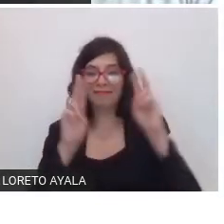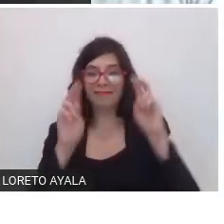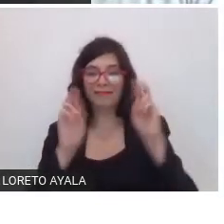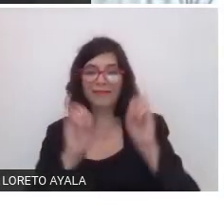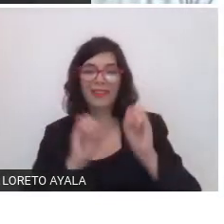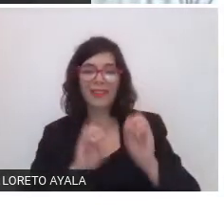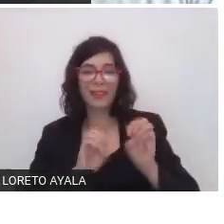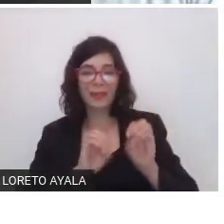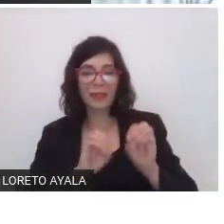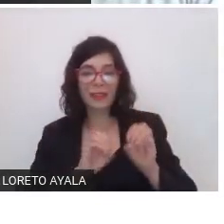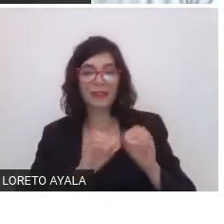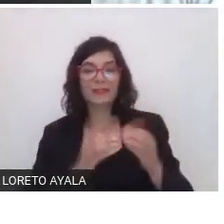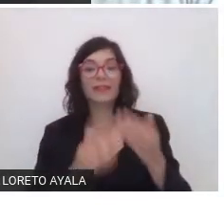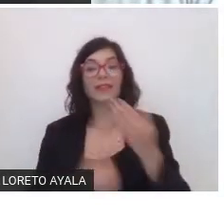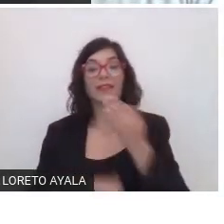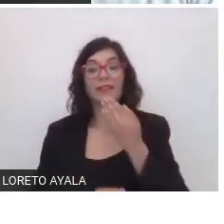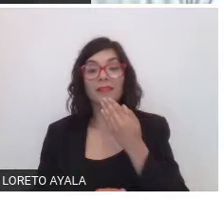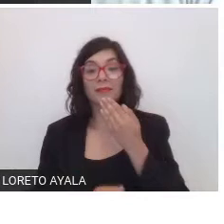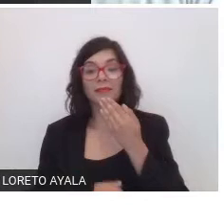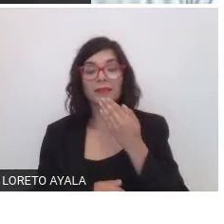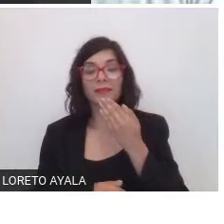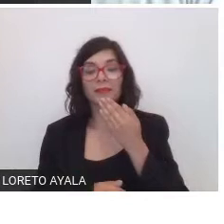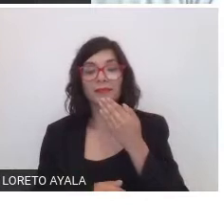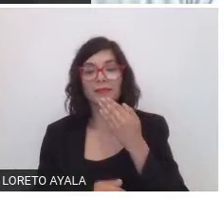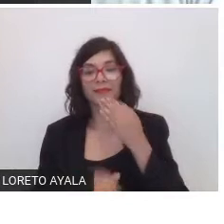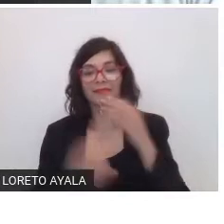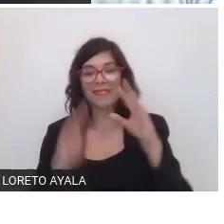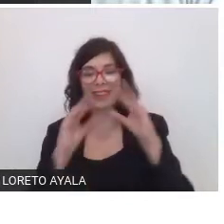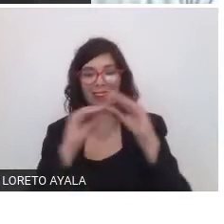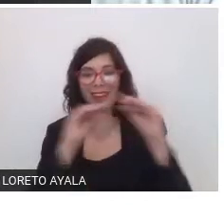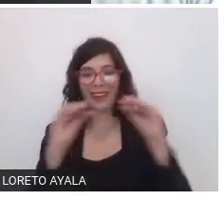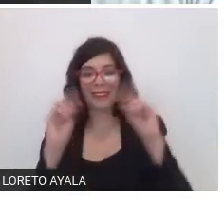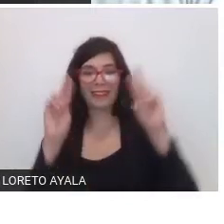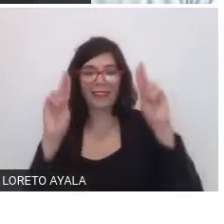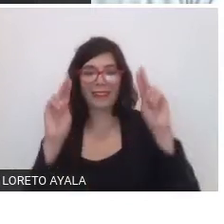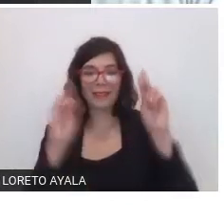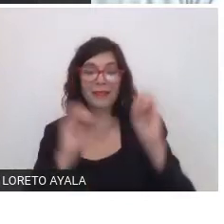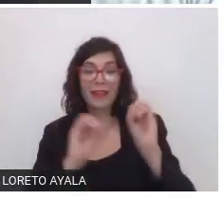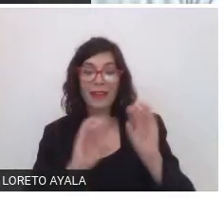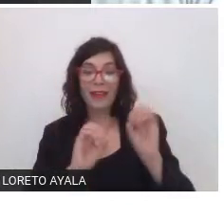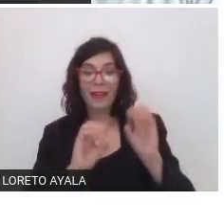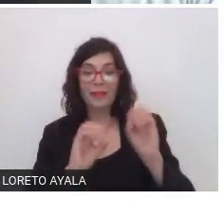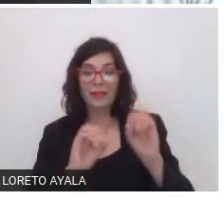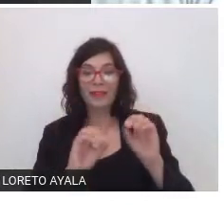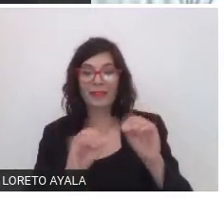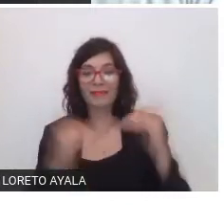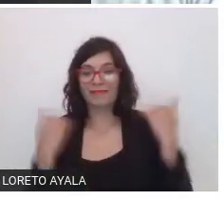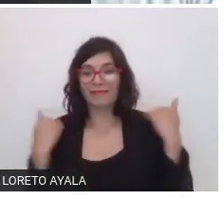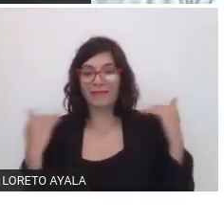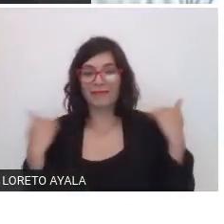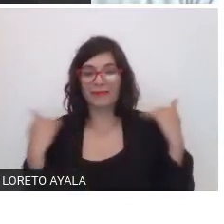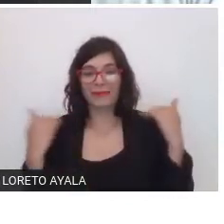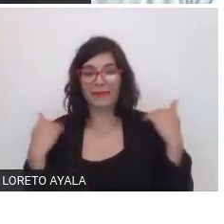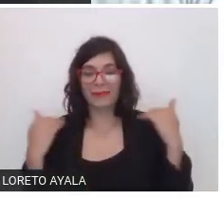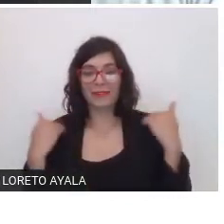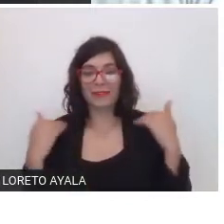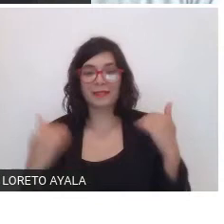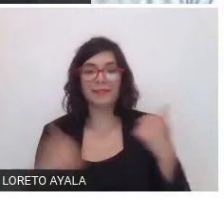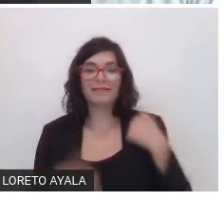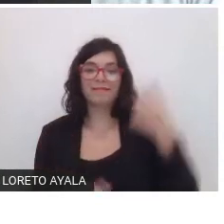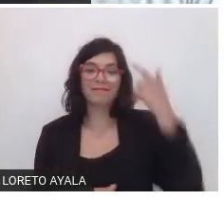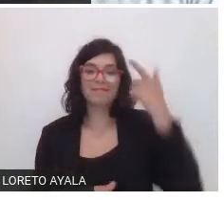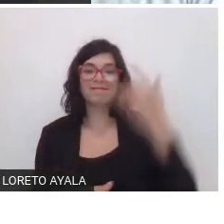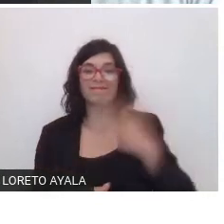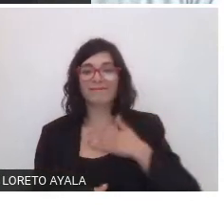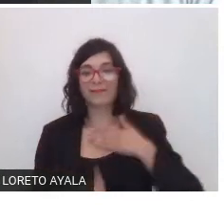más todavía el honor de poder conversar de educación física, que es lo que abracé como profesión y